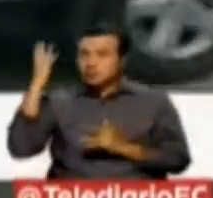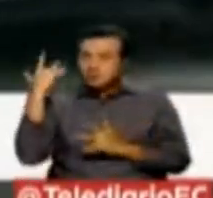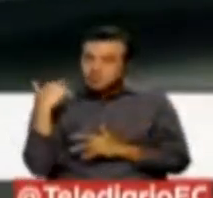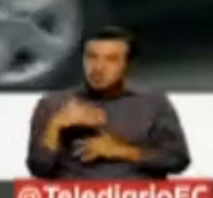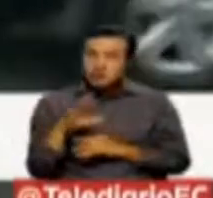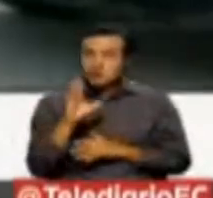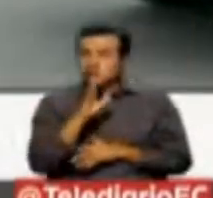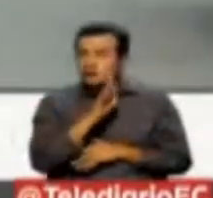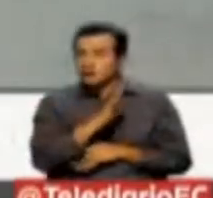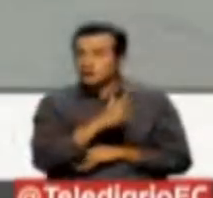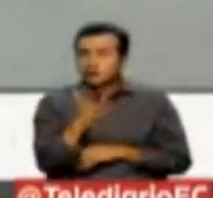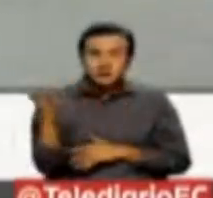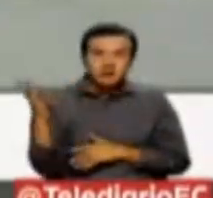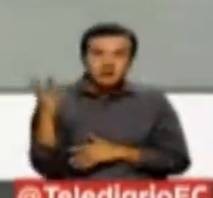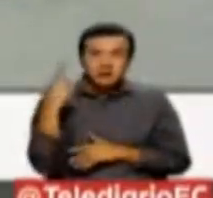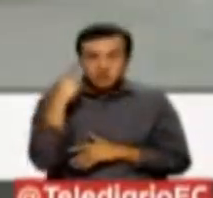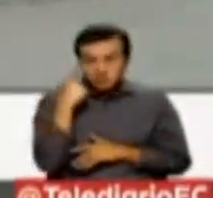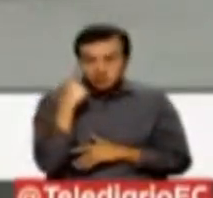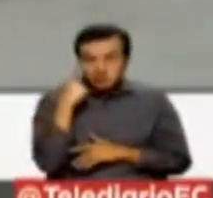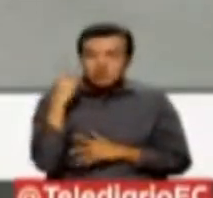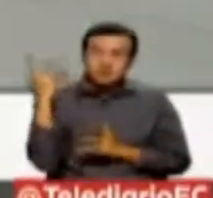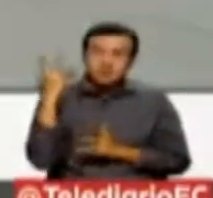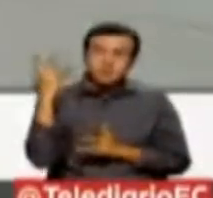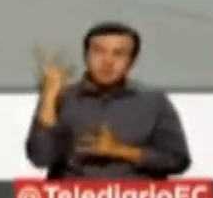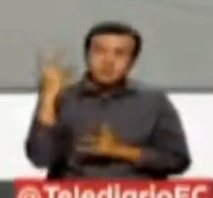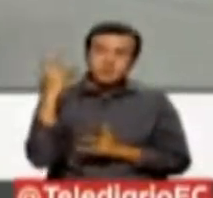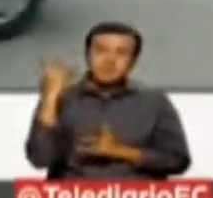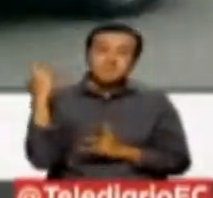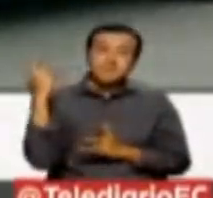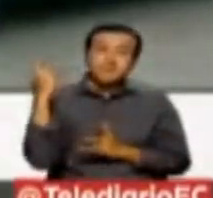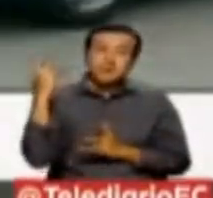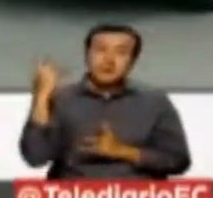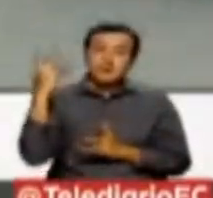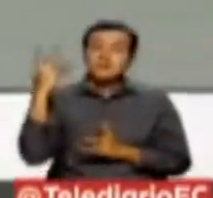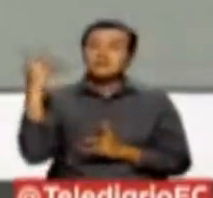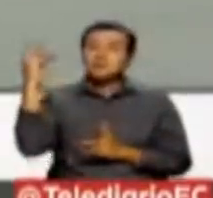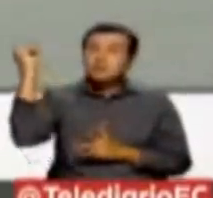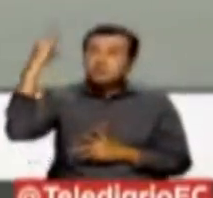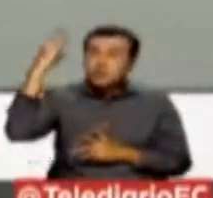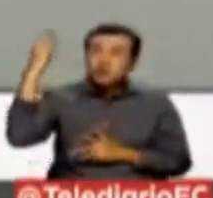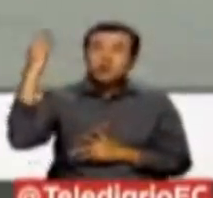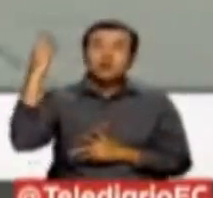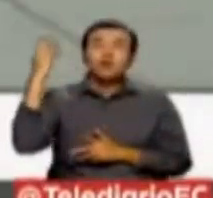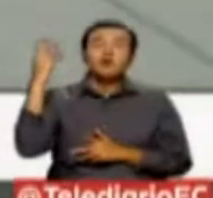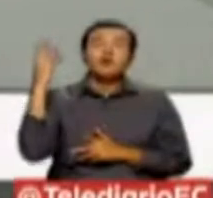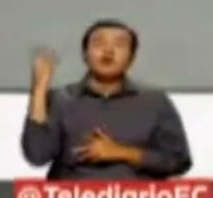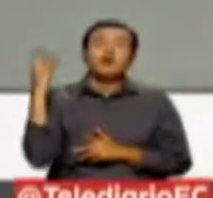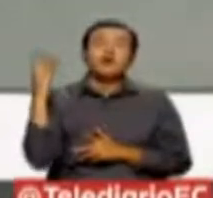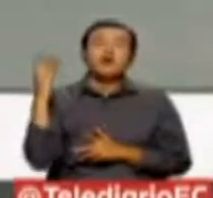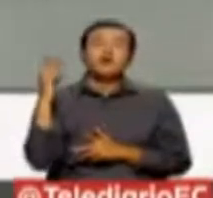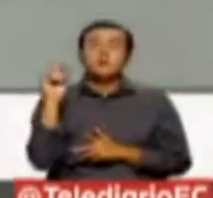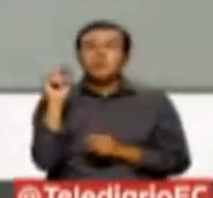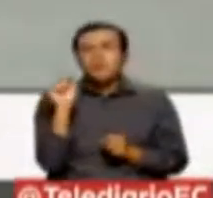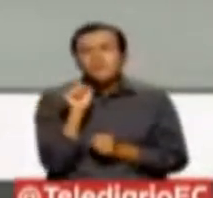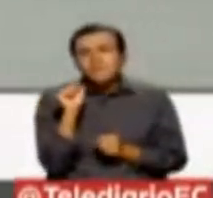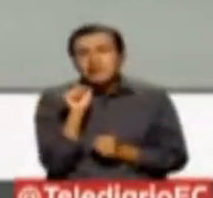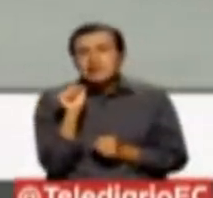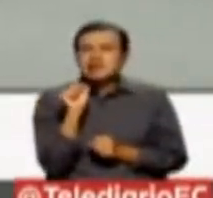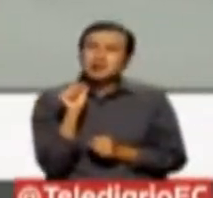no hay rasgos de intensidad de sol, de calor. Nos ha venido un frío así como medio